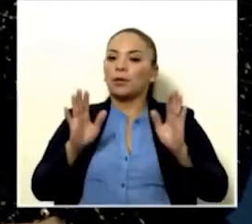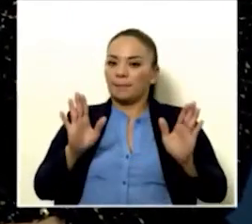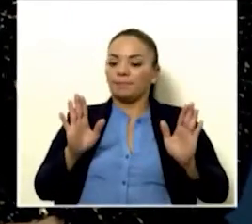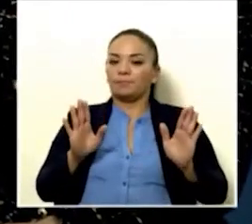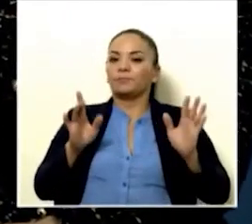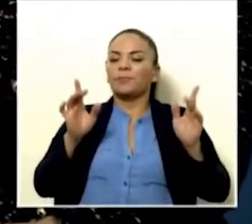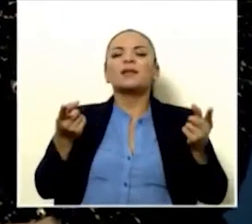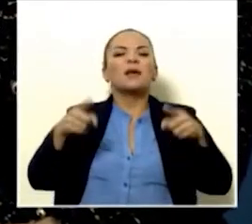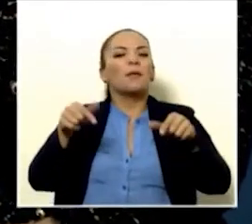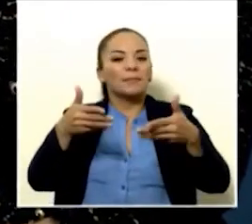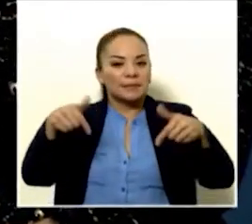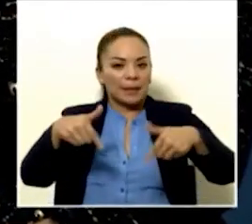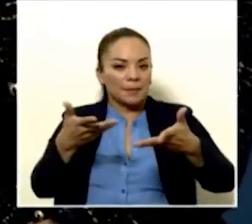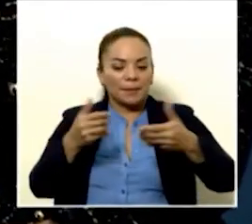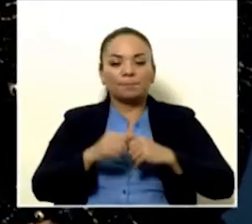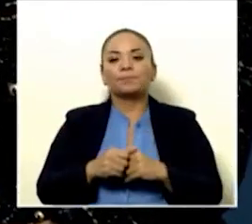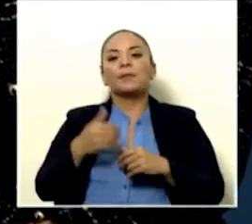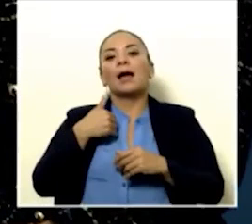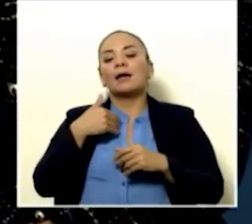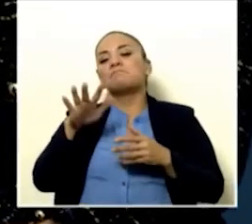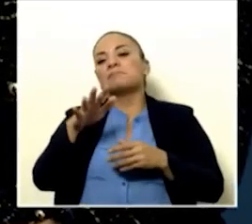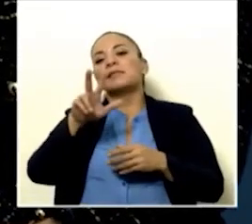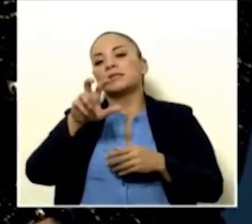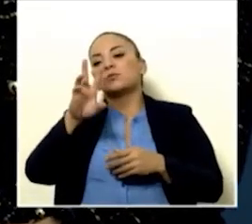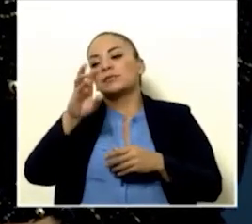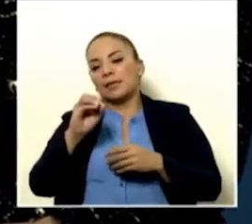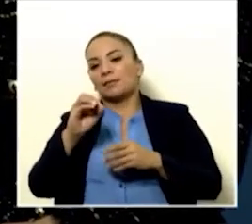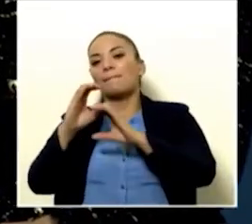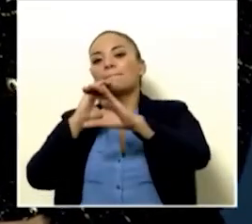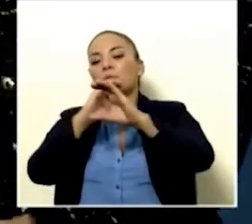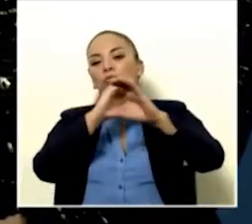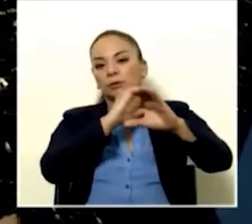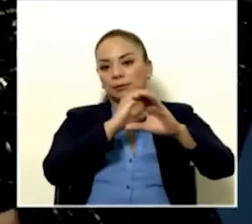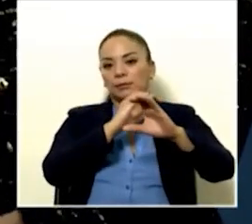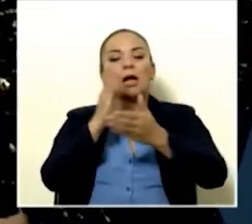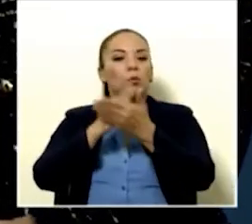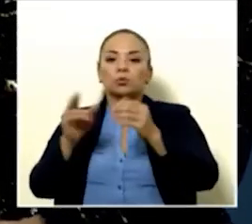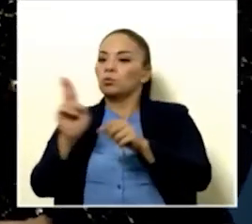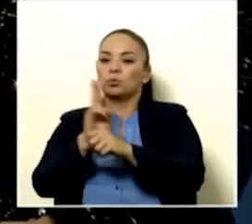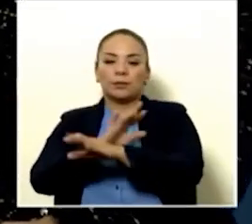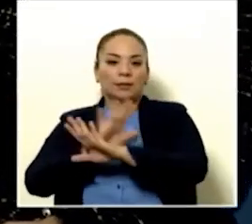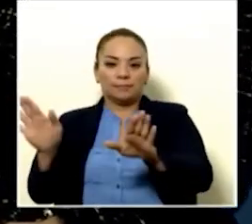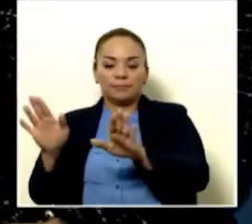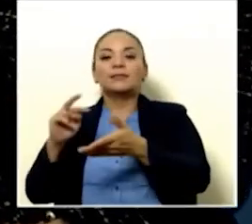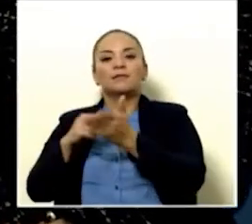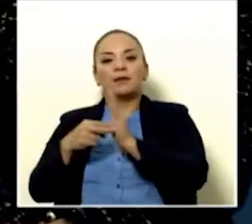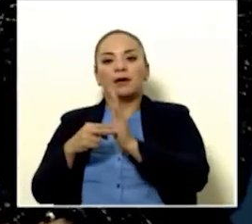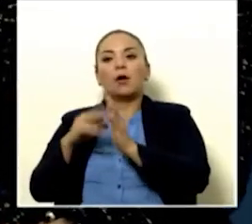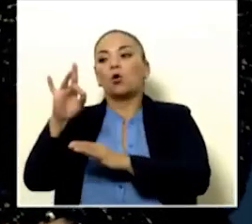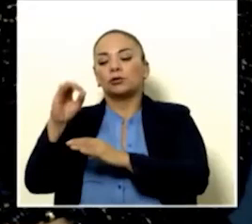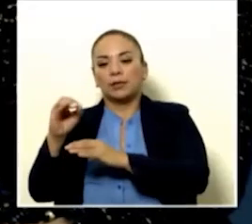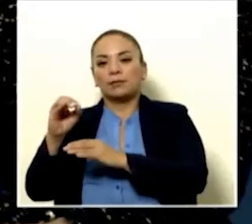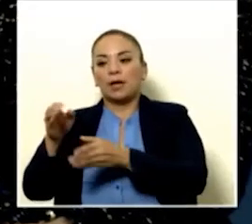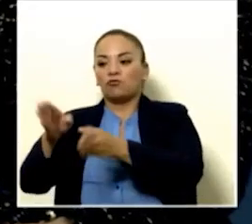aquí es muy fácil. Hay alrededor de 360 unidades que se van a quedar sin poder ser utilizadas y eso significa como 80 rutas